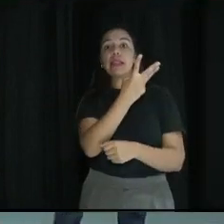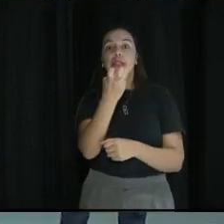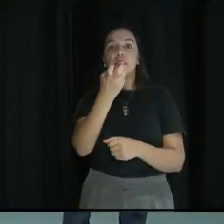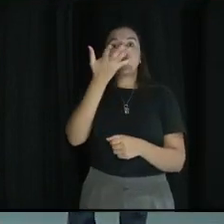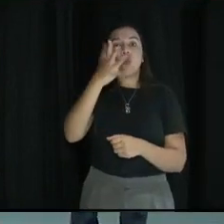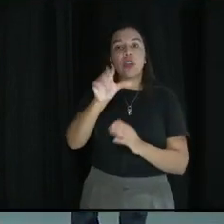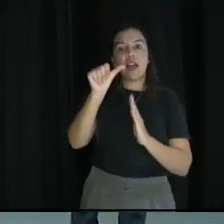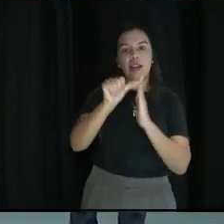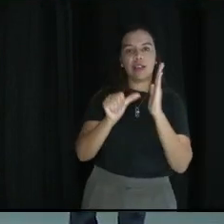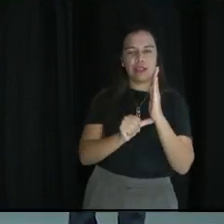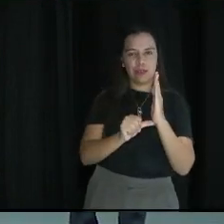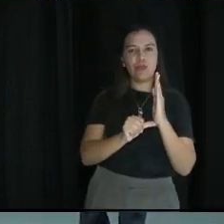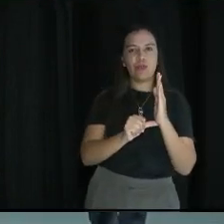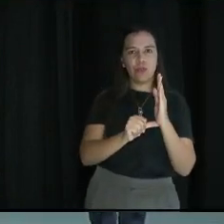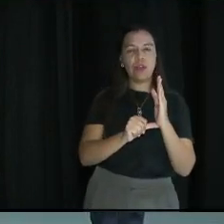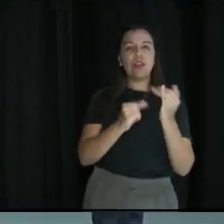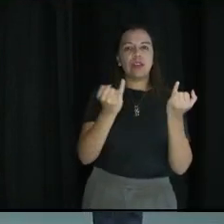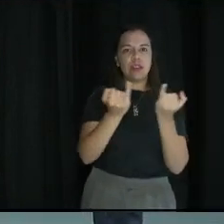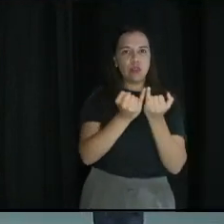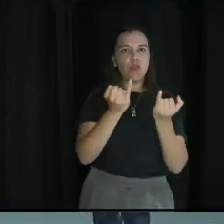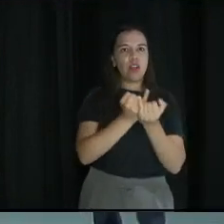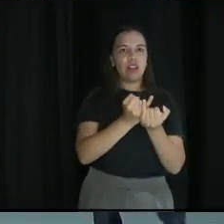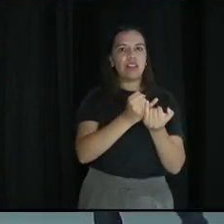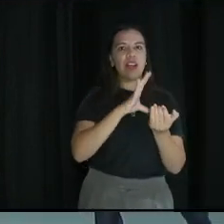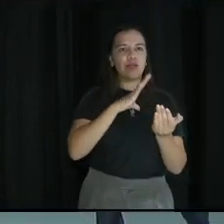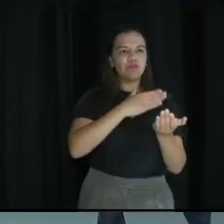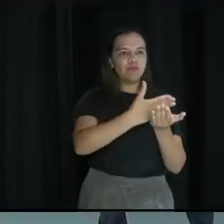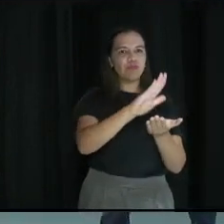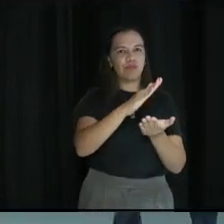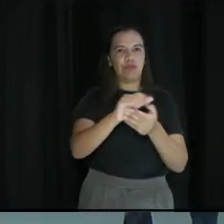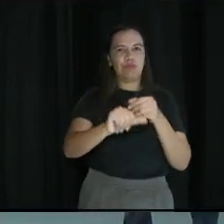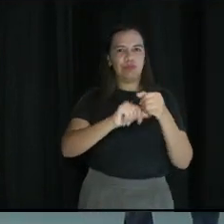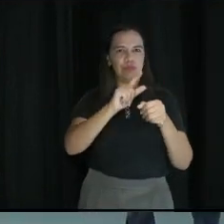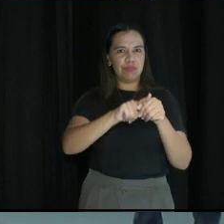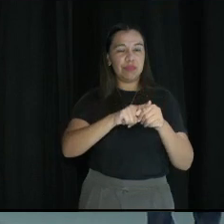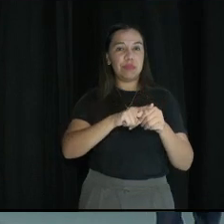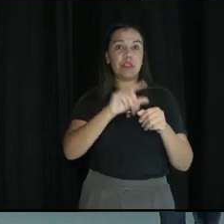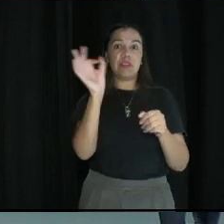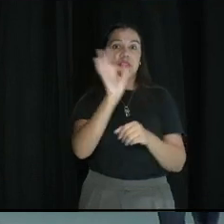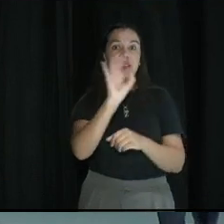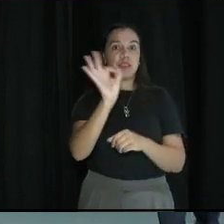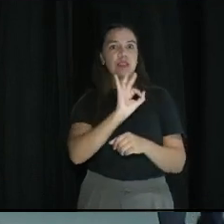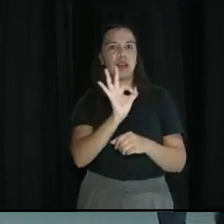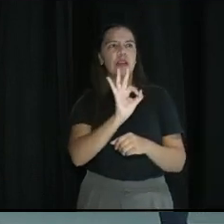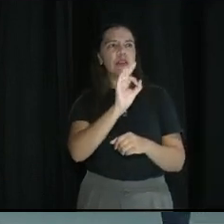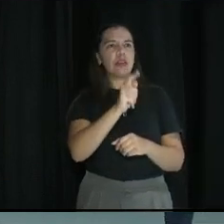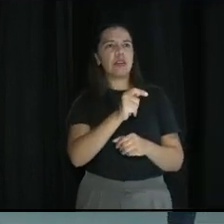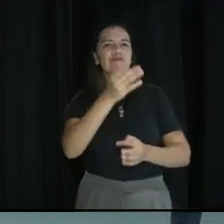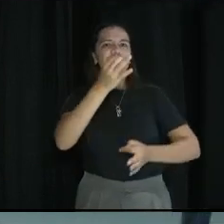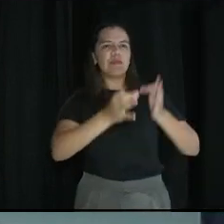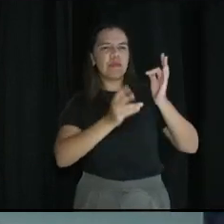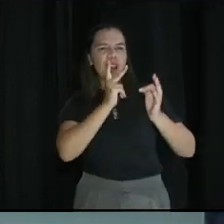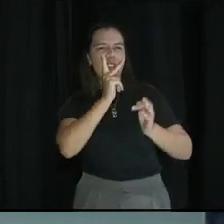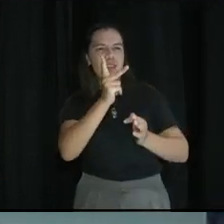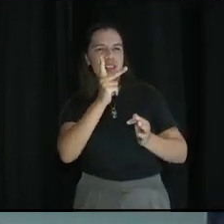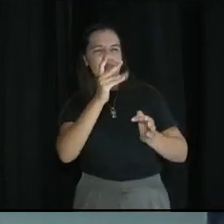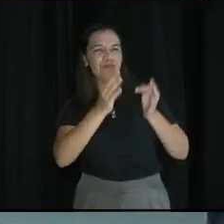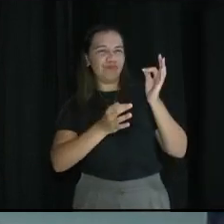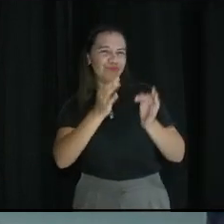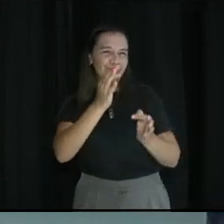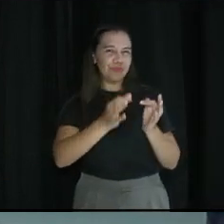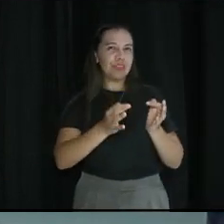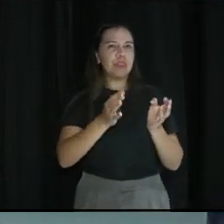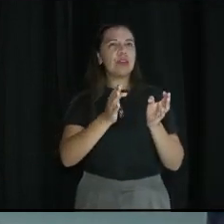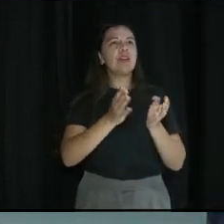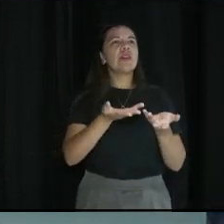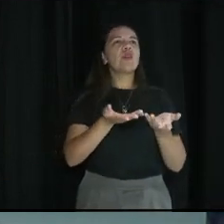que habla de equiparaciones excluyentes. A lo mejor, y en términos jurídicos, es un poquito, pues, digámoslo